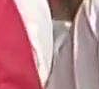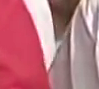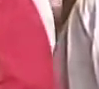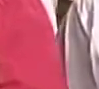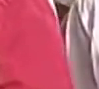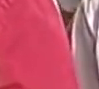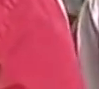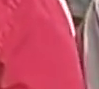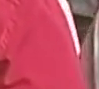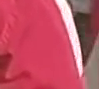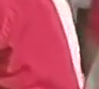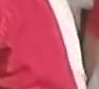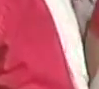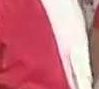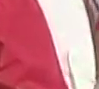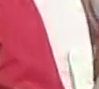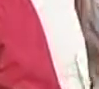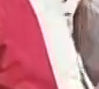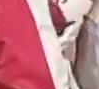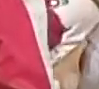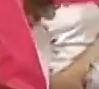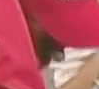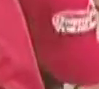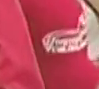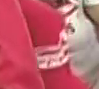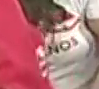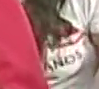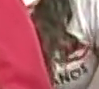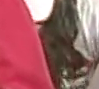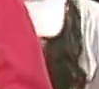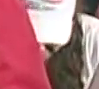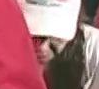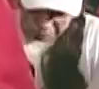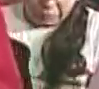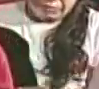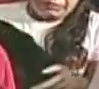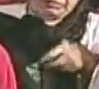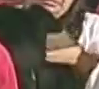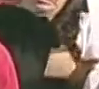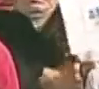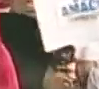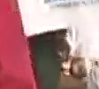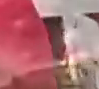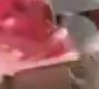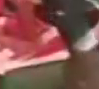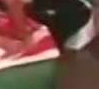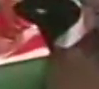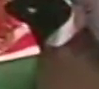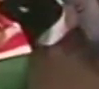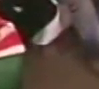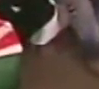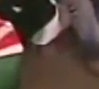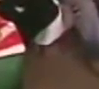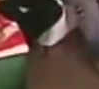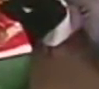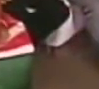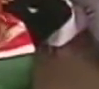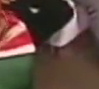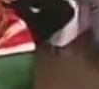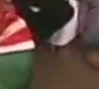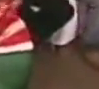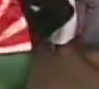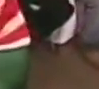compañera María Jiménez también delegada del primer congreso para dar las conclusiones Muchísimas gracias Que viva